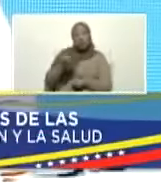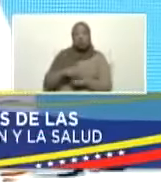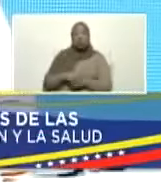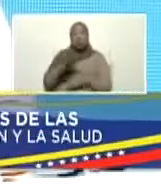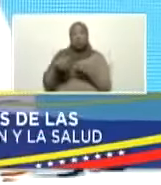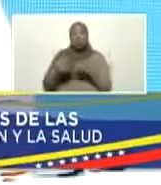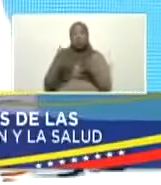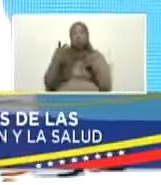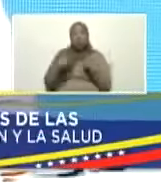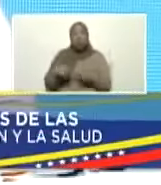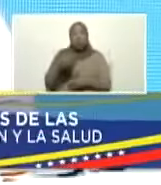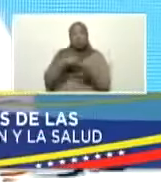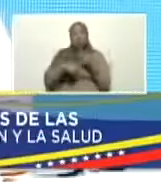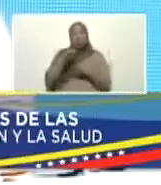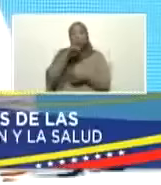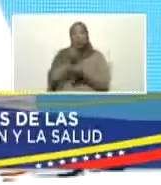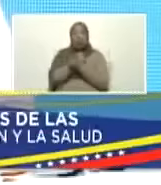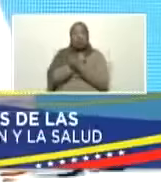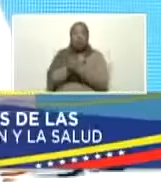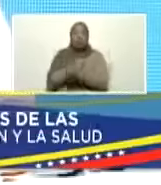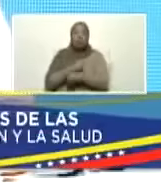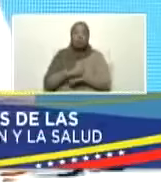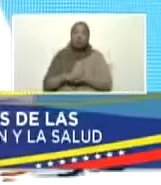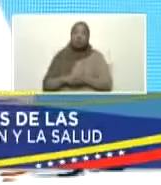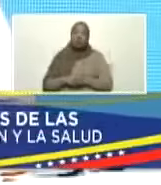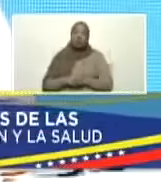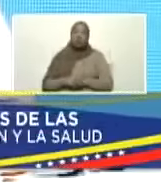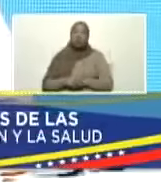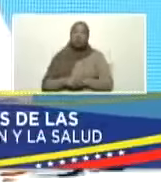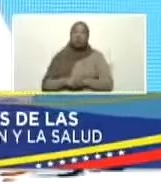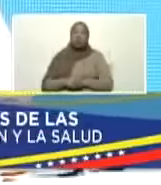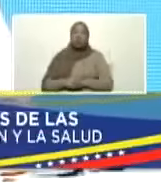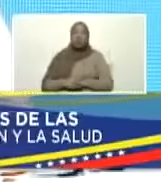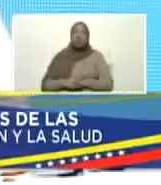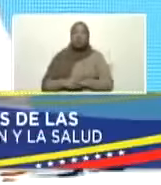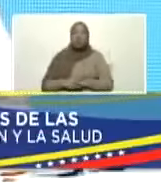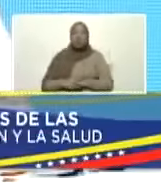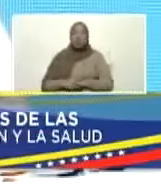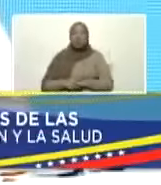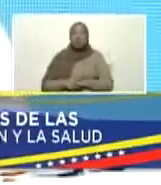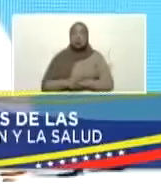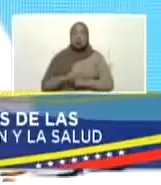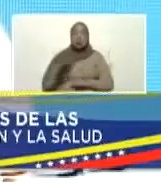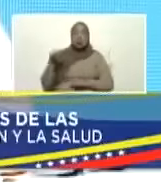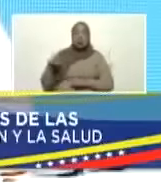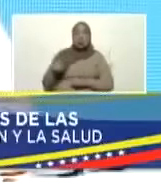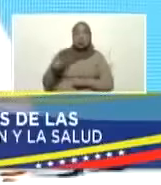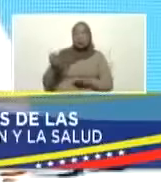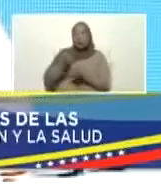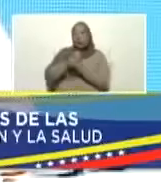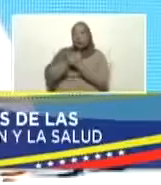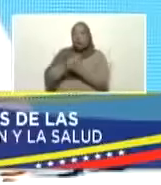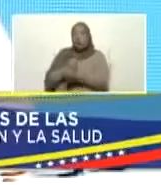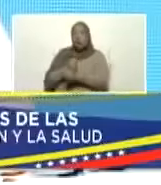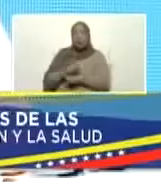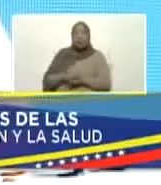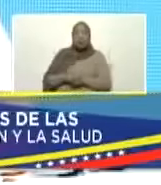Porque cuando las cosas se hacen con amor, salen bien. Nosotros somos el amor.